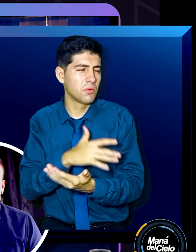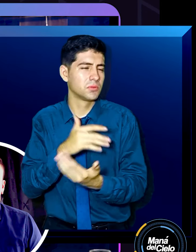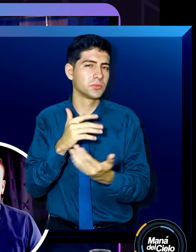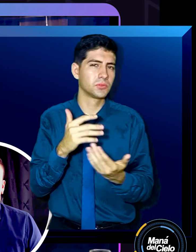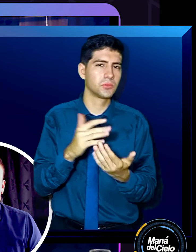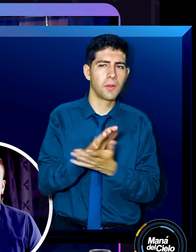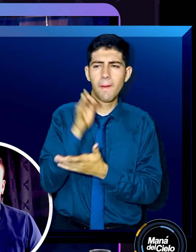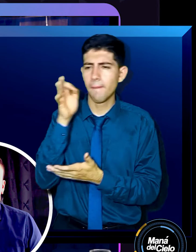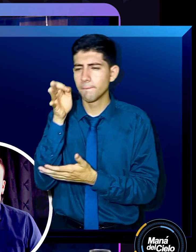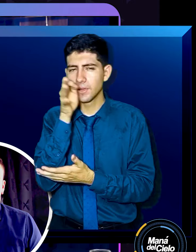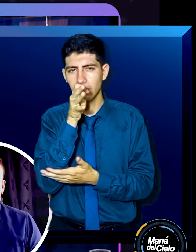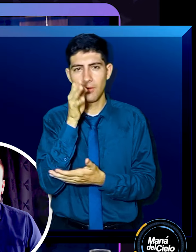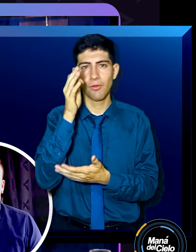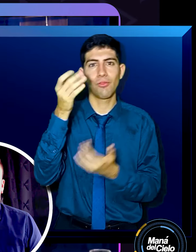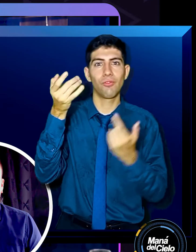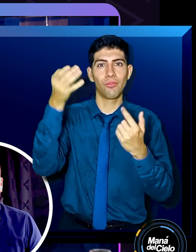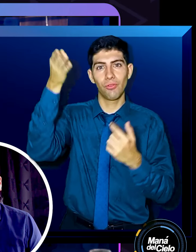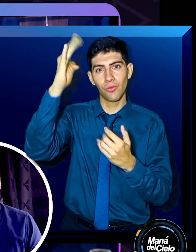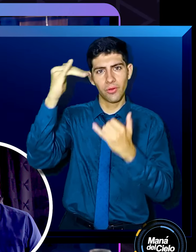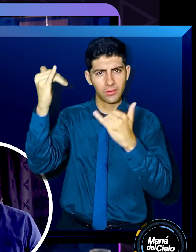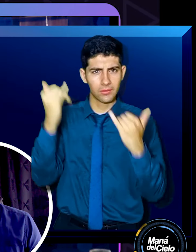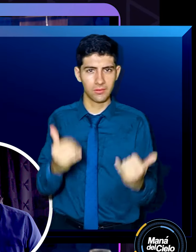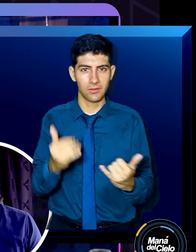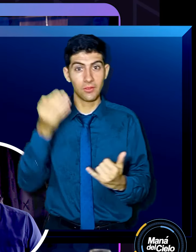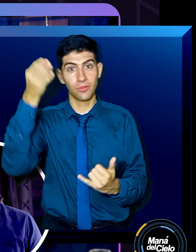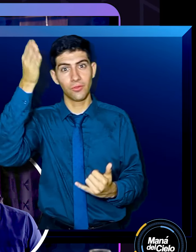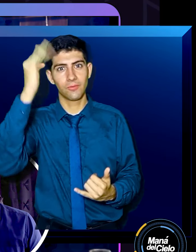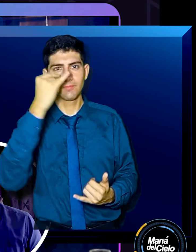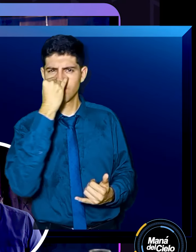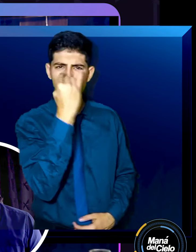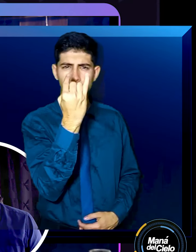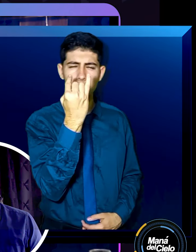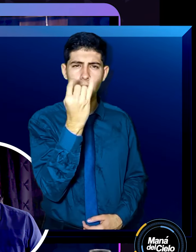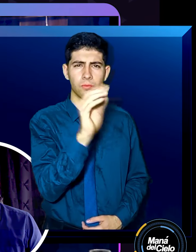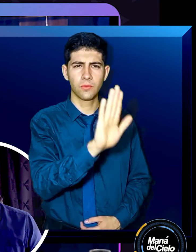Dios. Y ese está interesado mucho en usted.